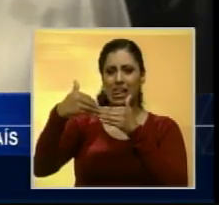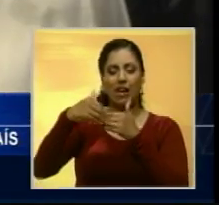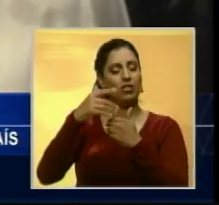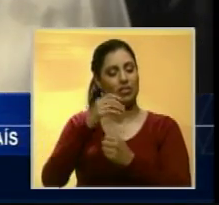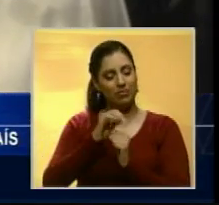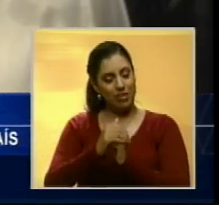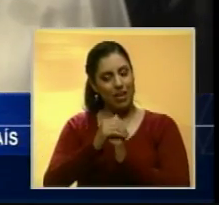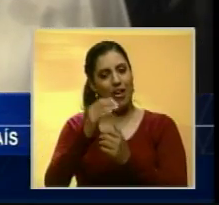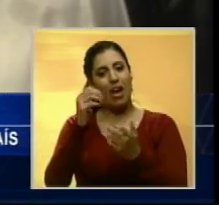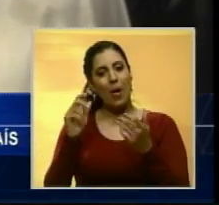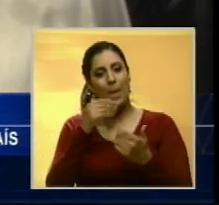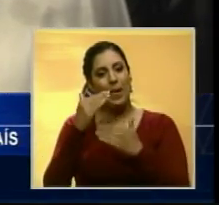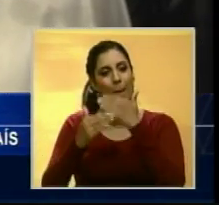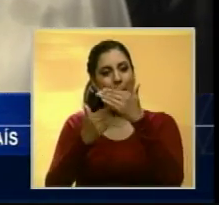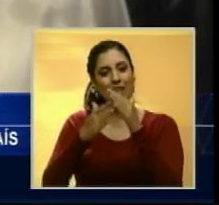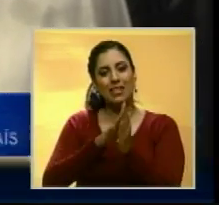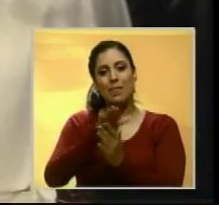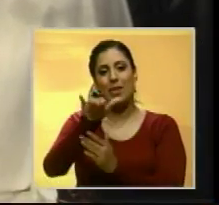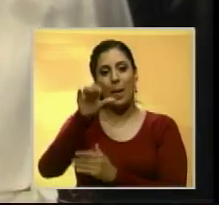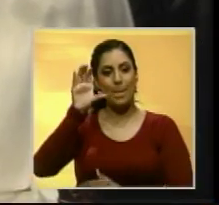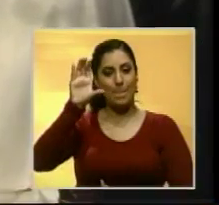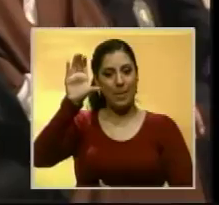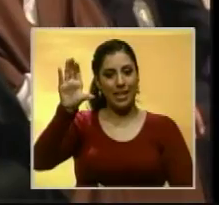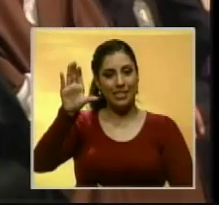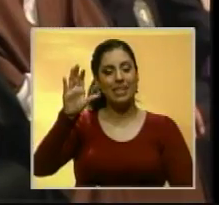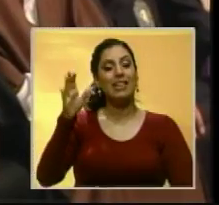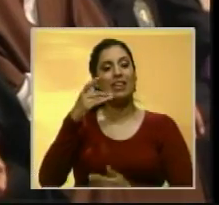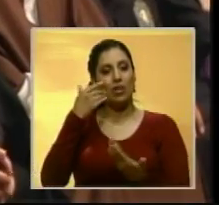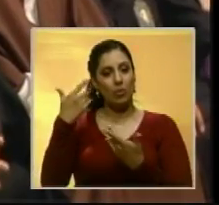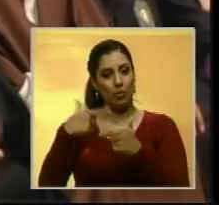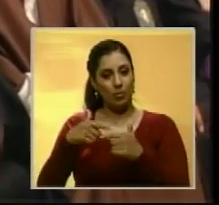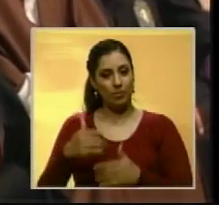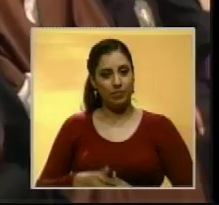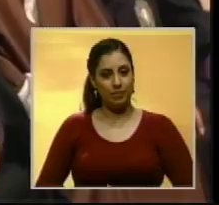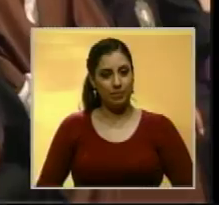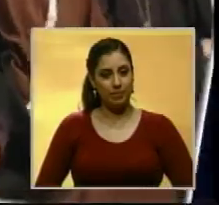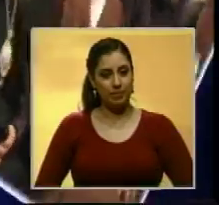parte de la primera etapa de un viaje por el país y por Azerbaiyán.